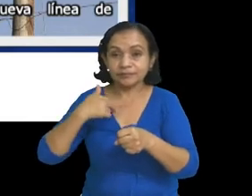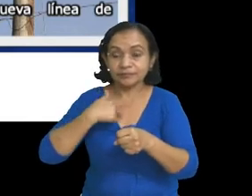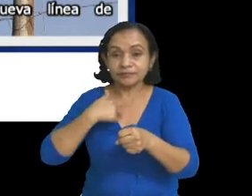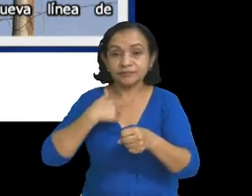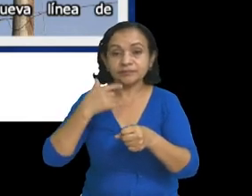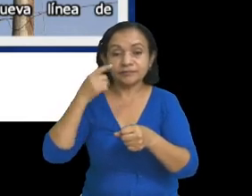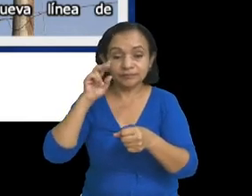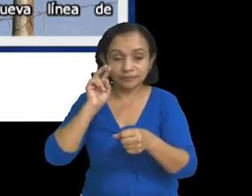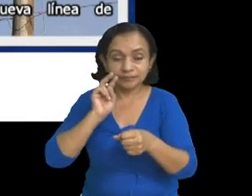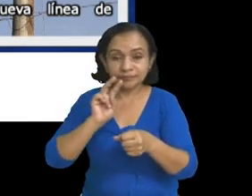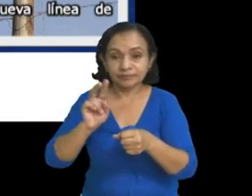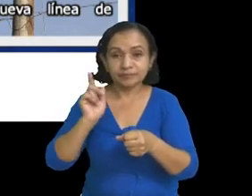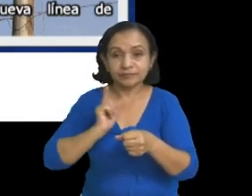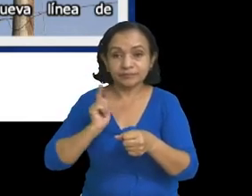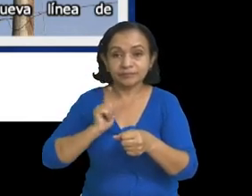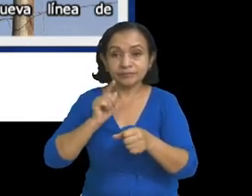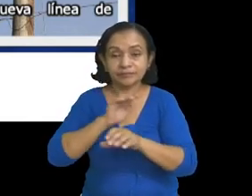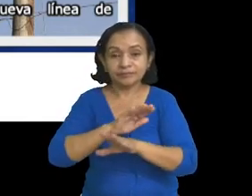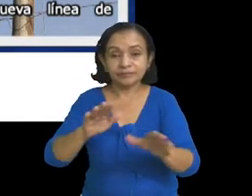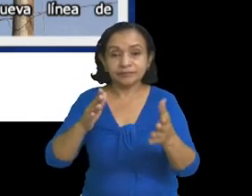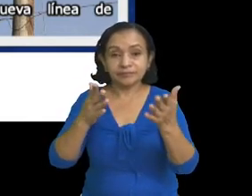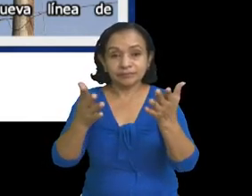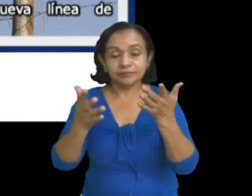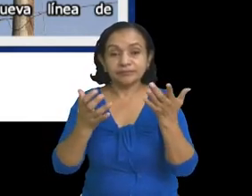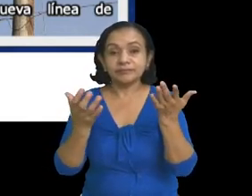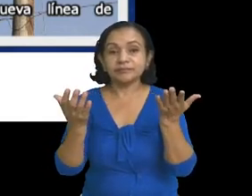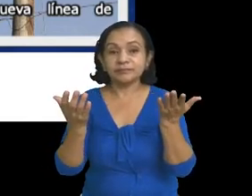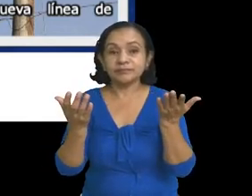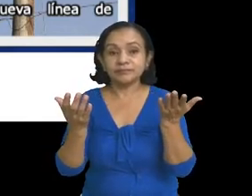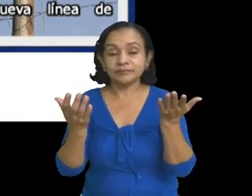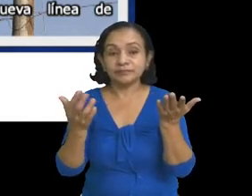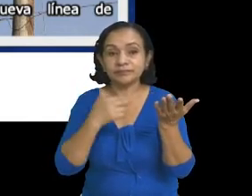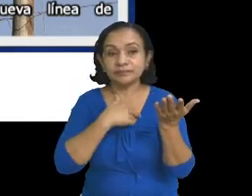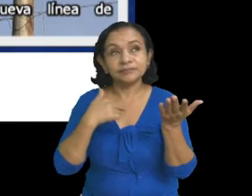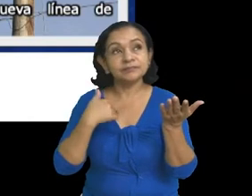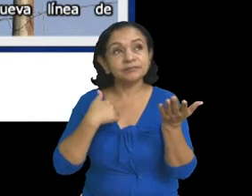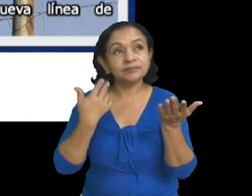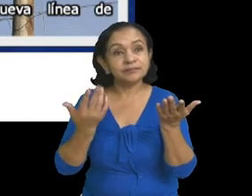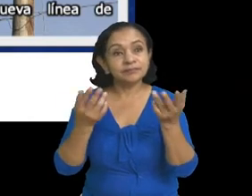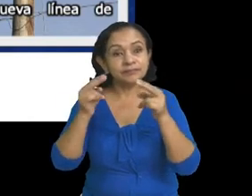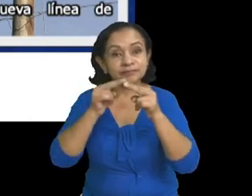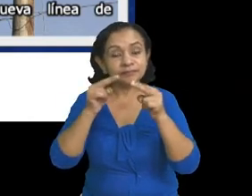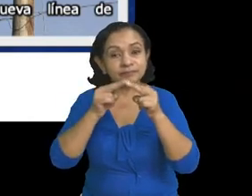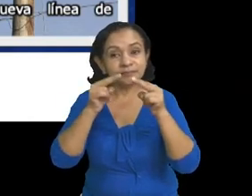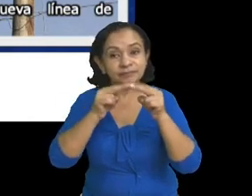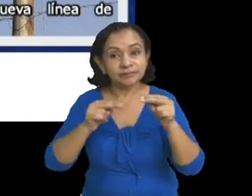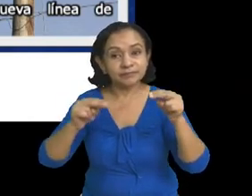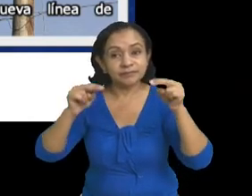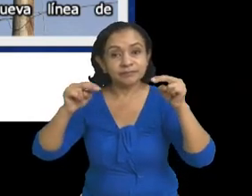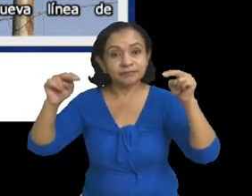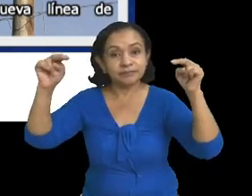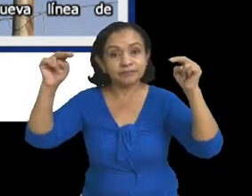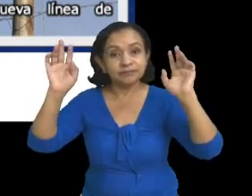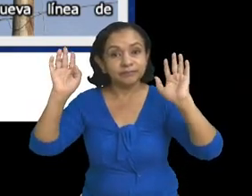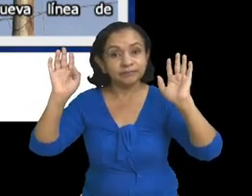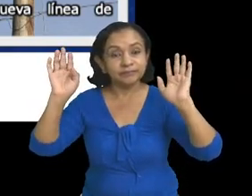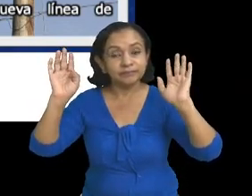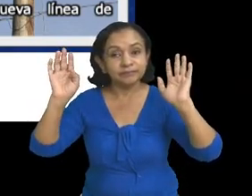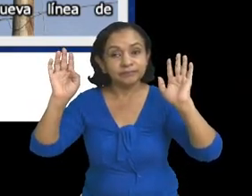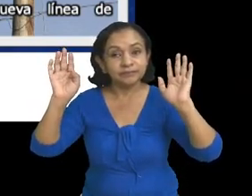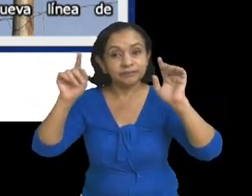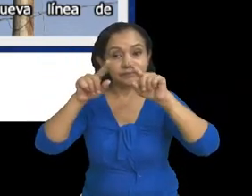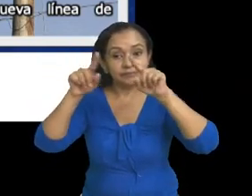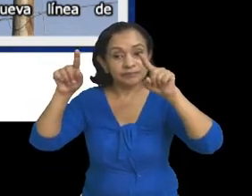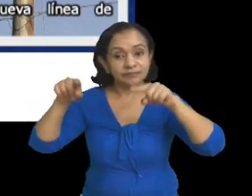llegar a Bluefield, lo que también incluye una conexión al cable arco de fibra óptica